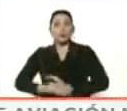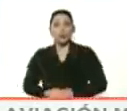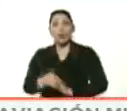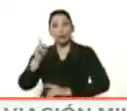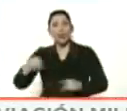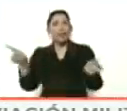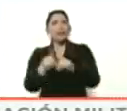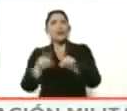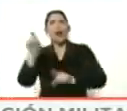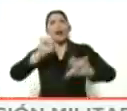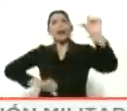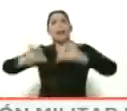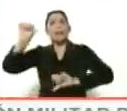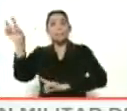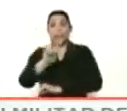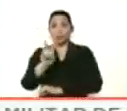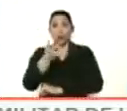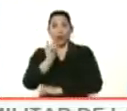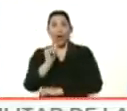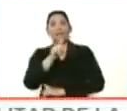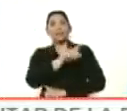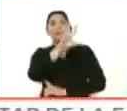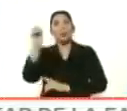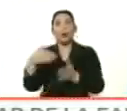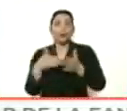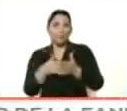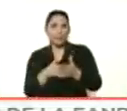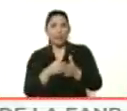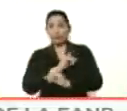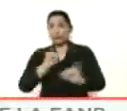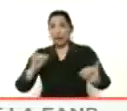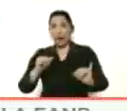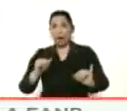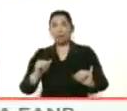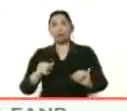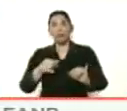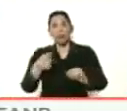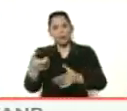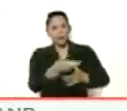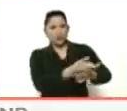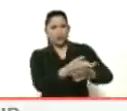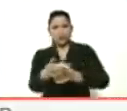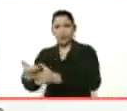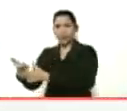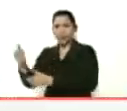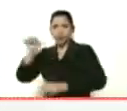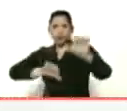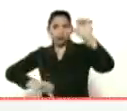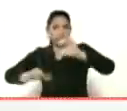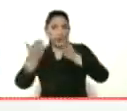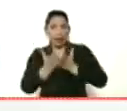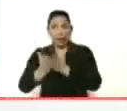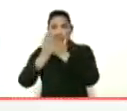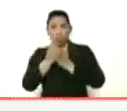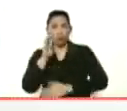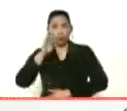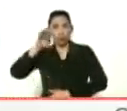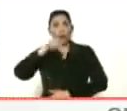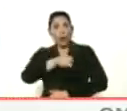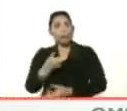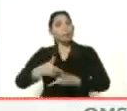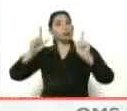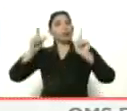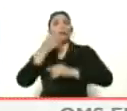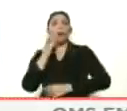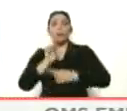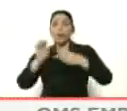cloroquina. La cloroquina, Venezuela cuenta con 170.000 dosis de cloroquina y es posible, es una cosa para el estudio del futuro, es posible que uno de los